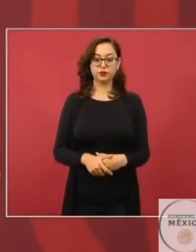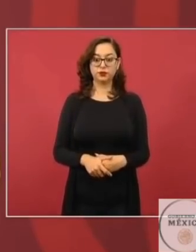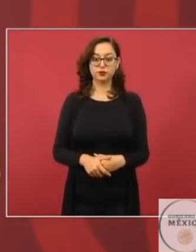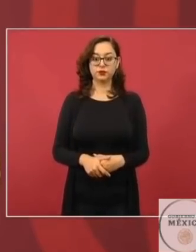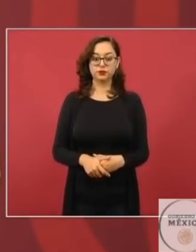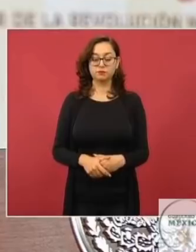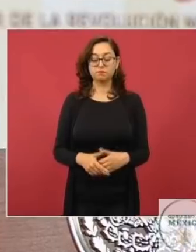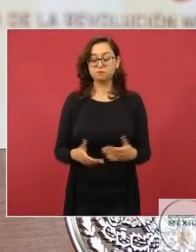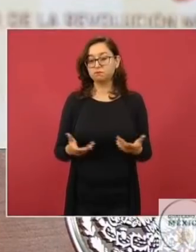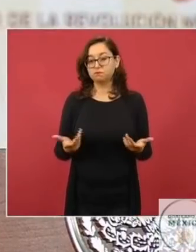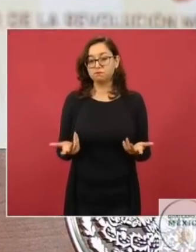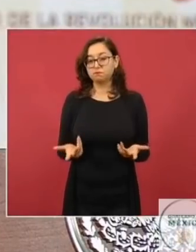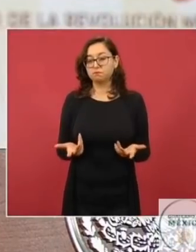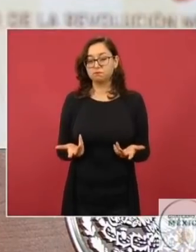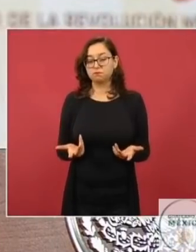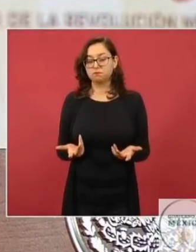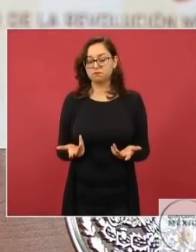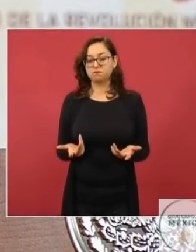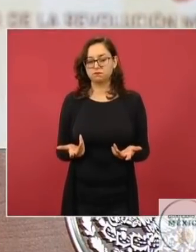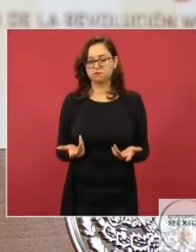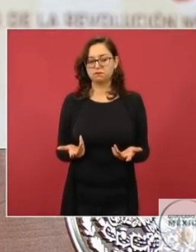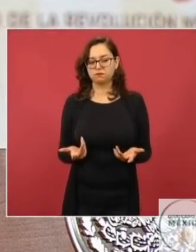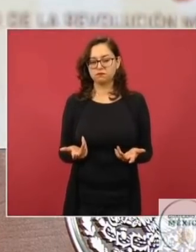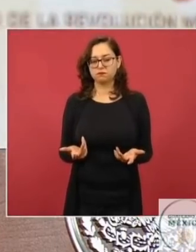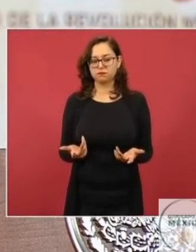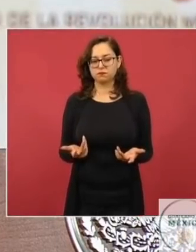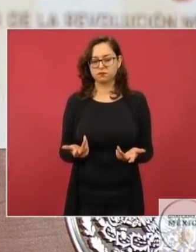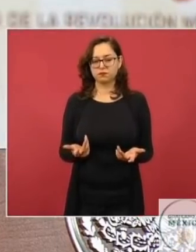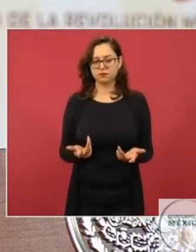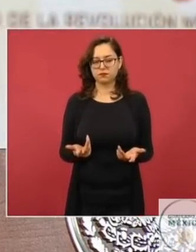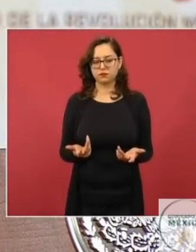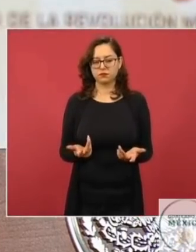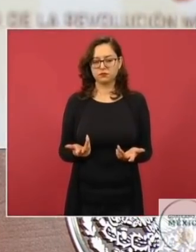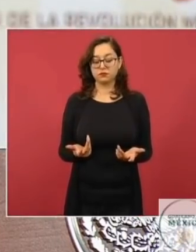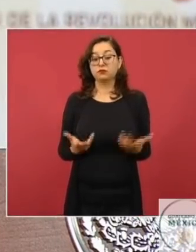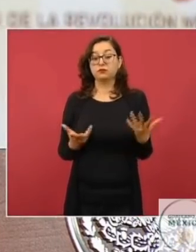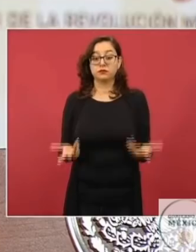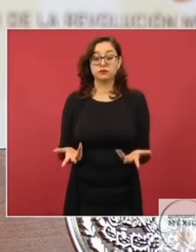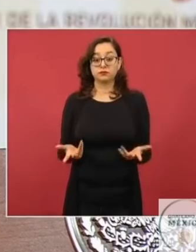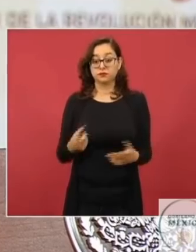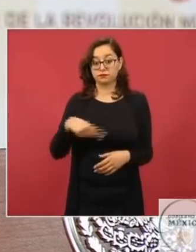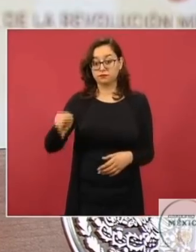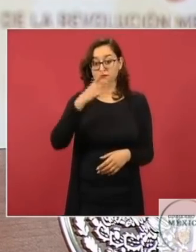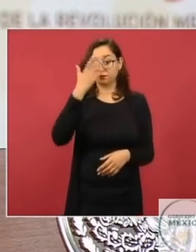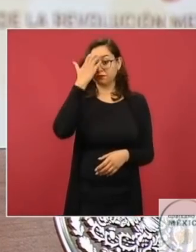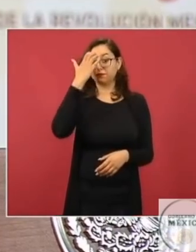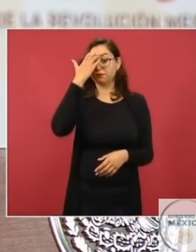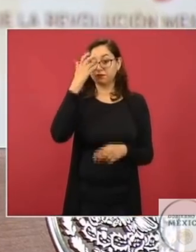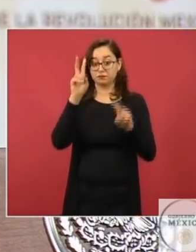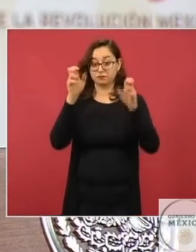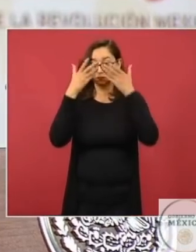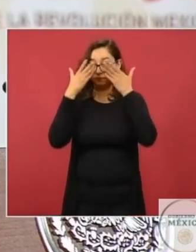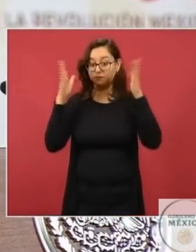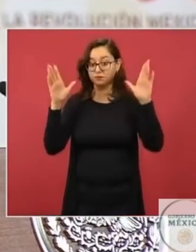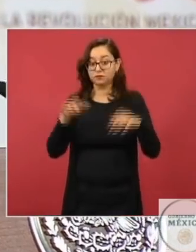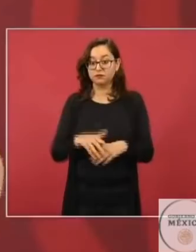en el principio liberal de que al margen de la ley nada y